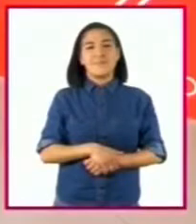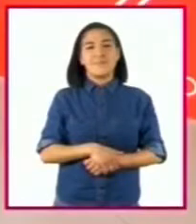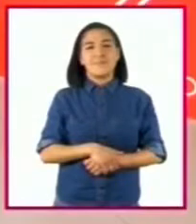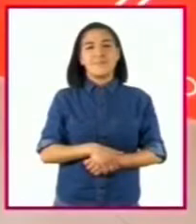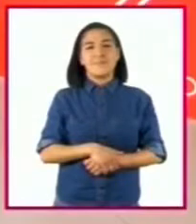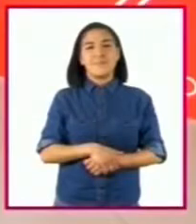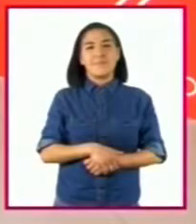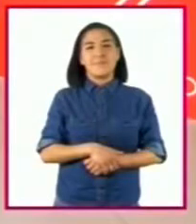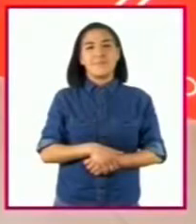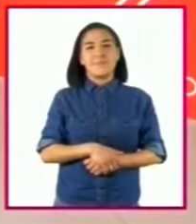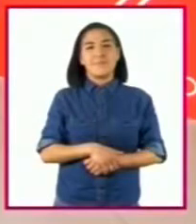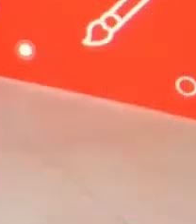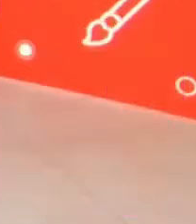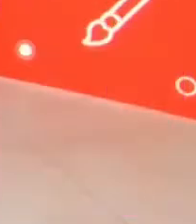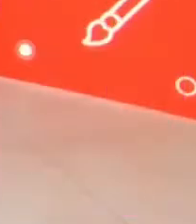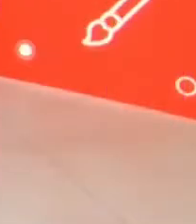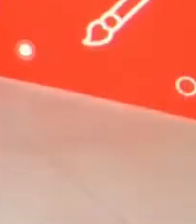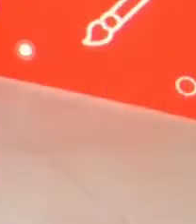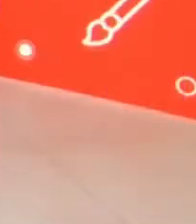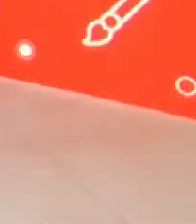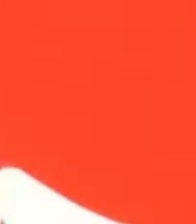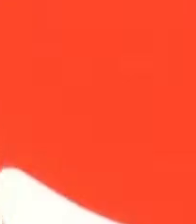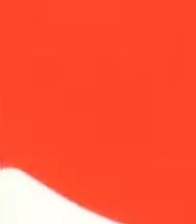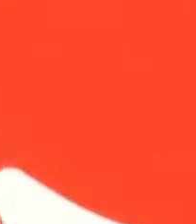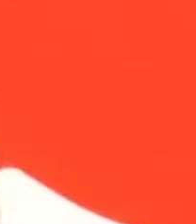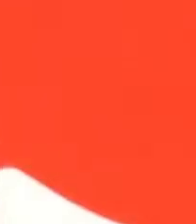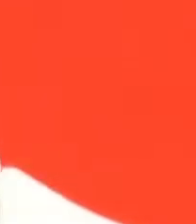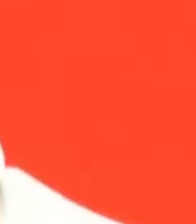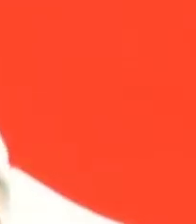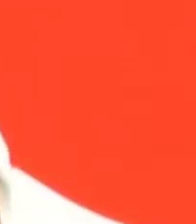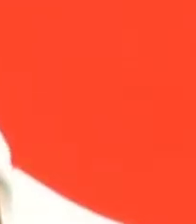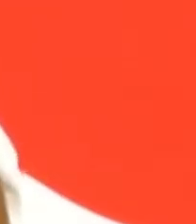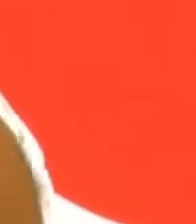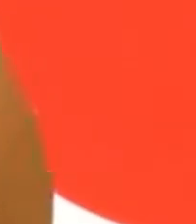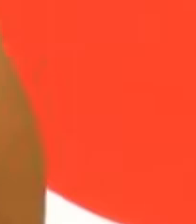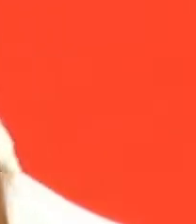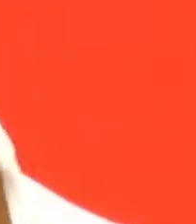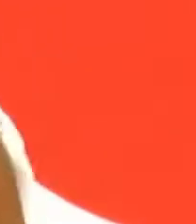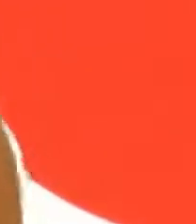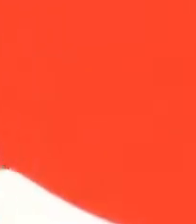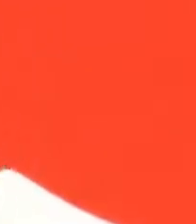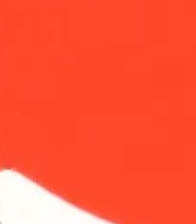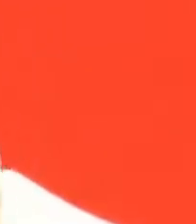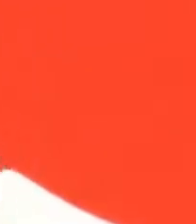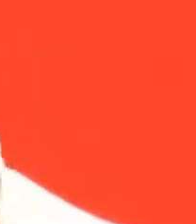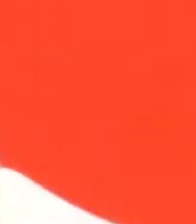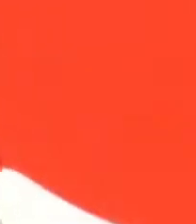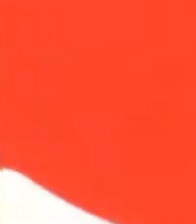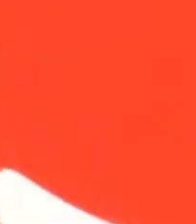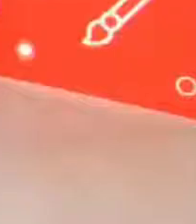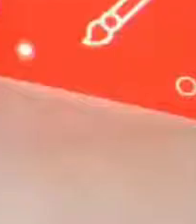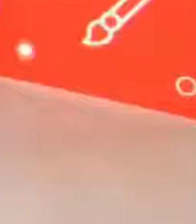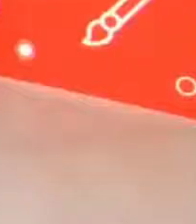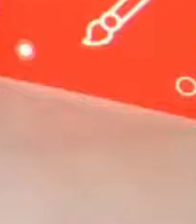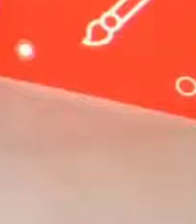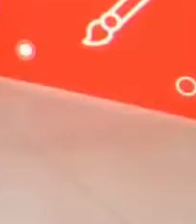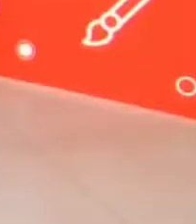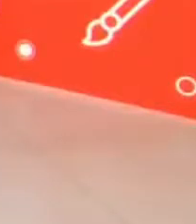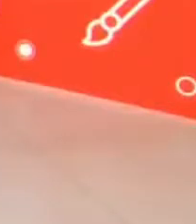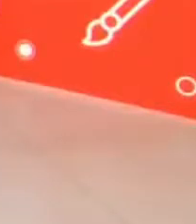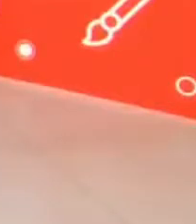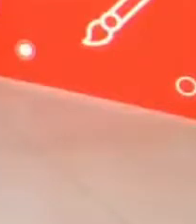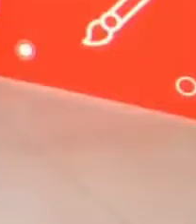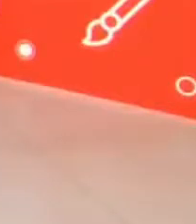mañana, a las 2 de la mañana. ¡Ay, qué bonito es volar,